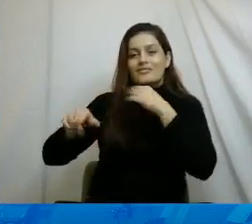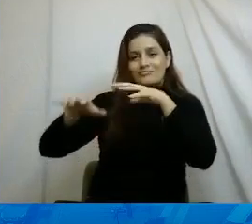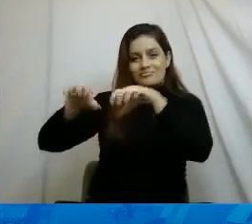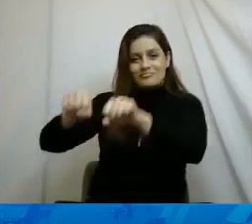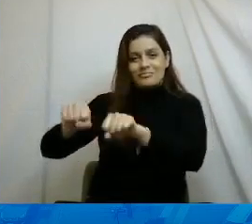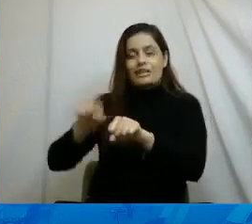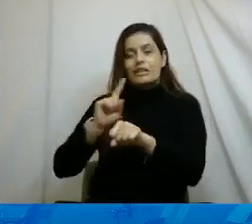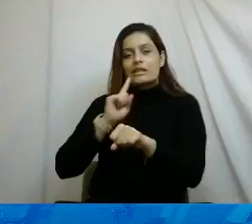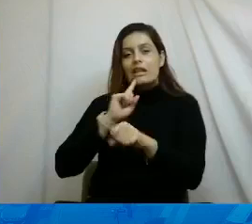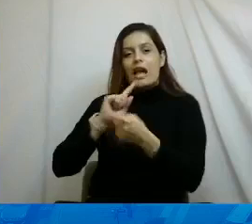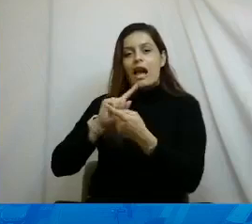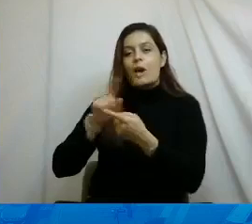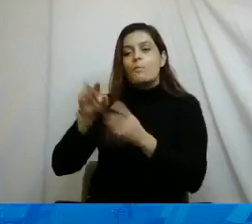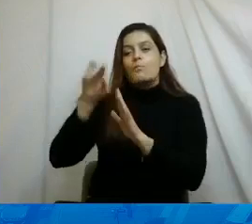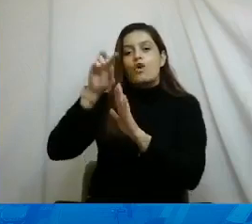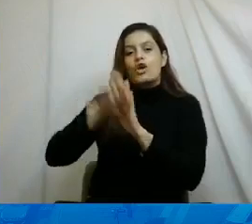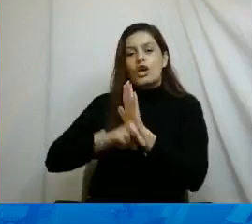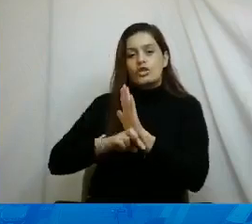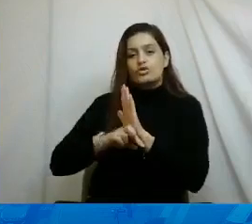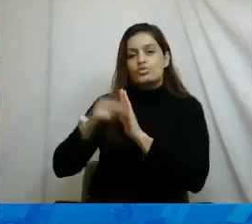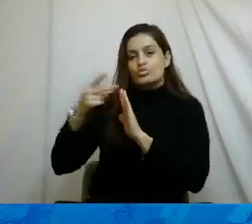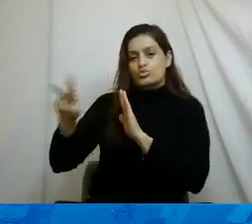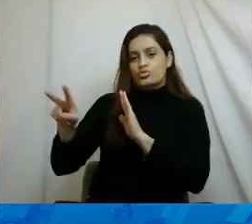aplicar, digamos, su proyecto habitacional,